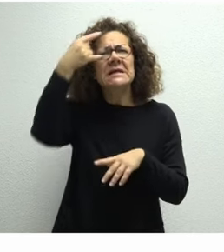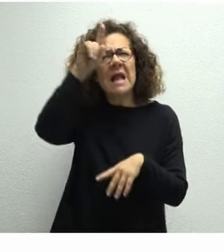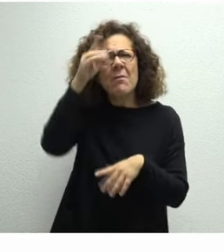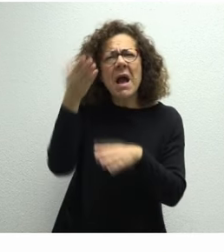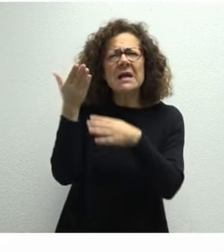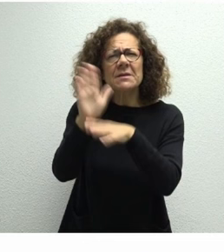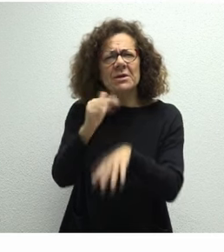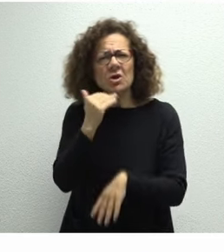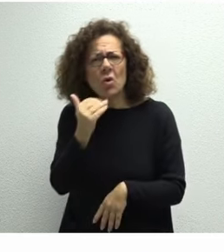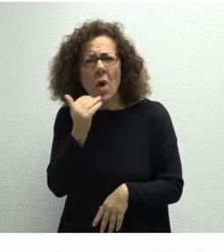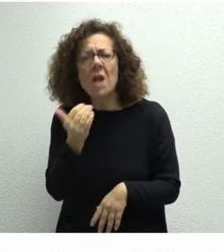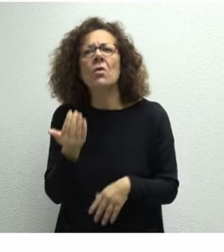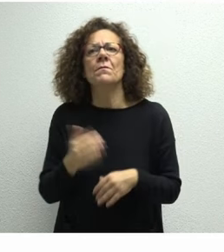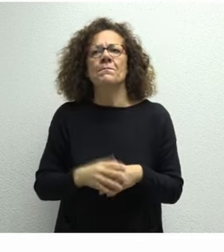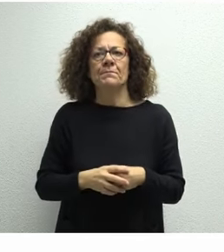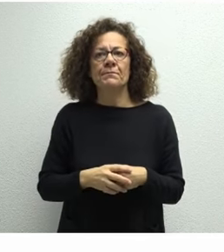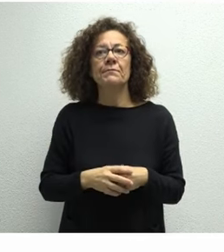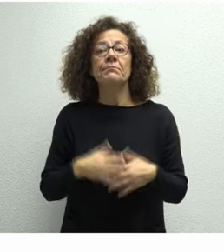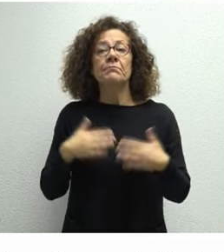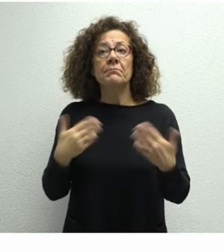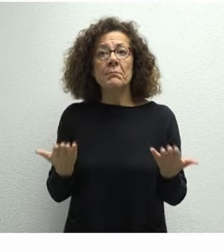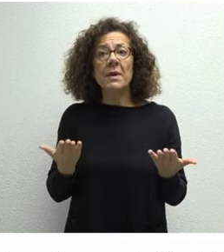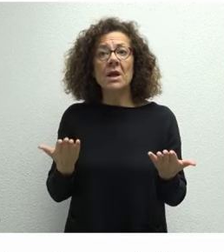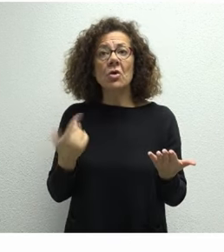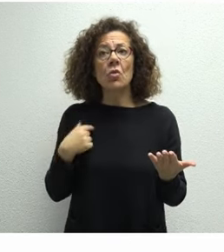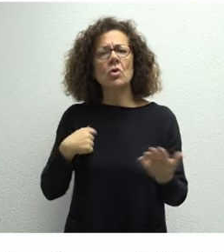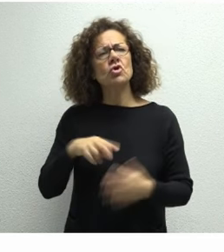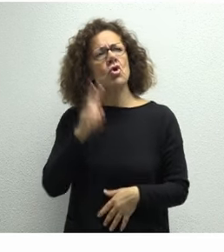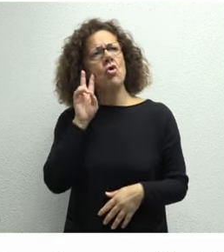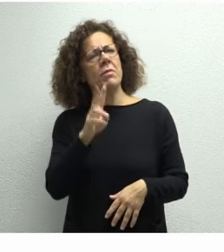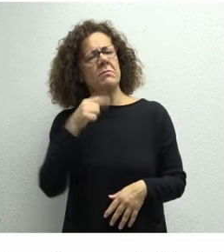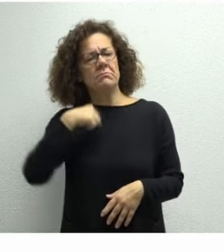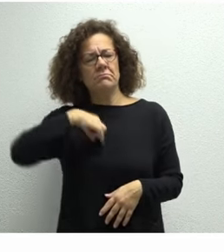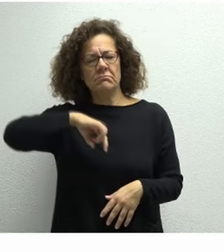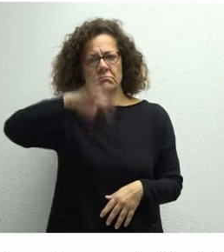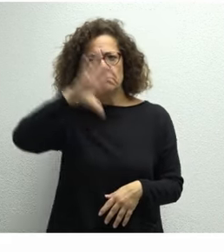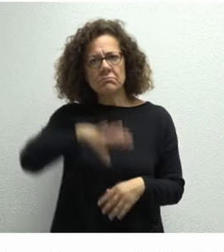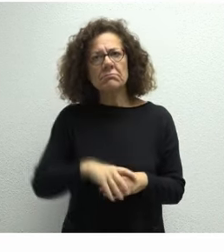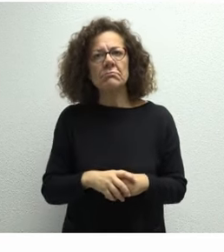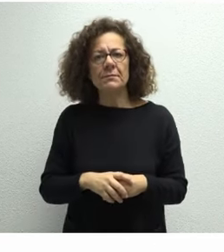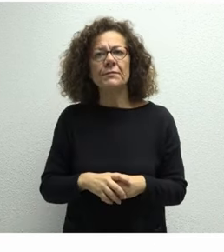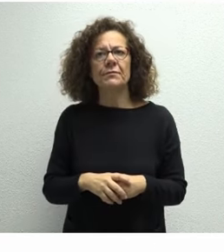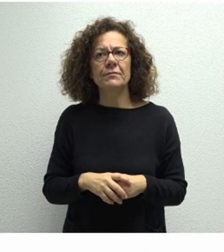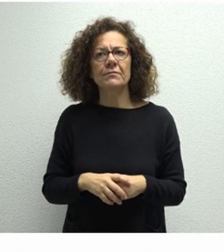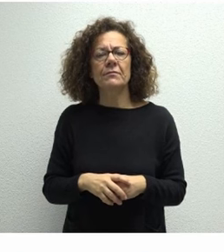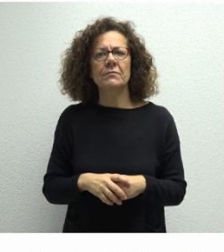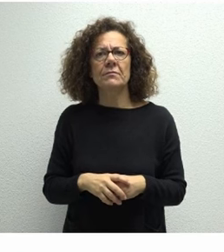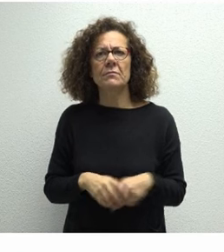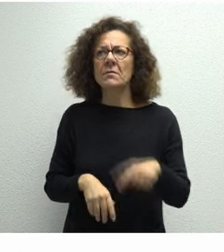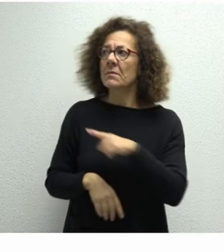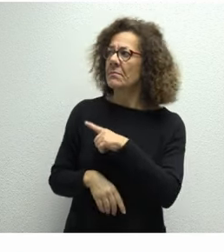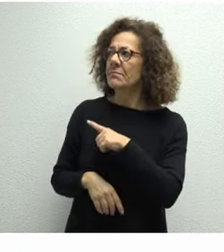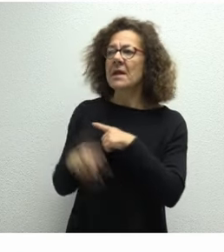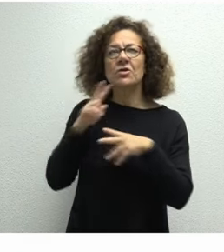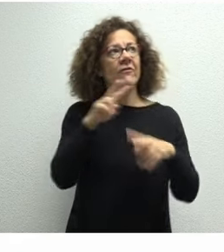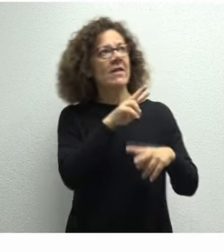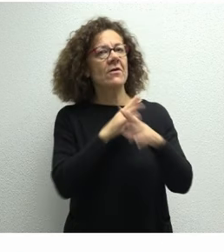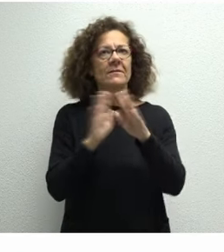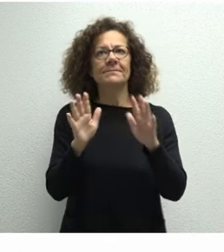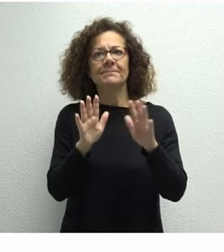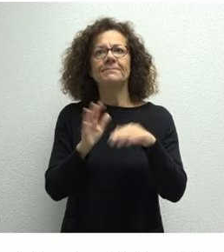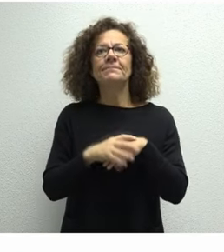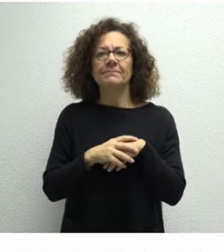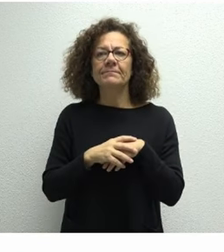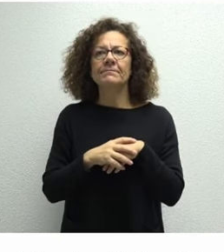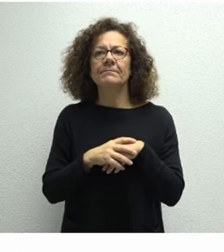eso sí esas cosas no pero cuando lo vi me sorprendió No pues Uy no no